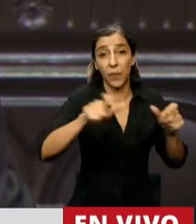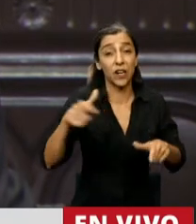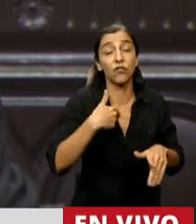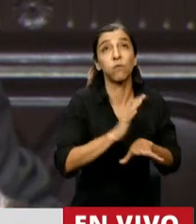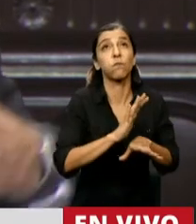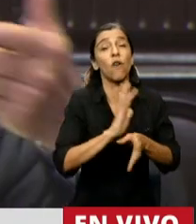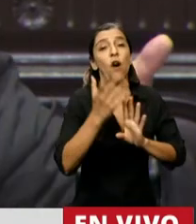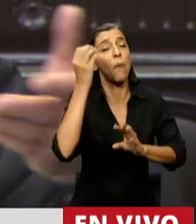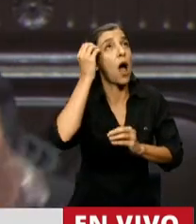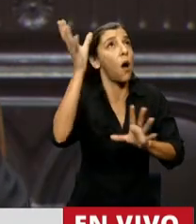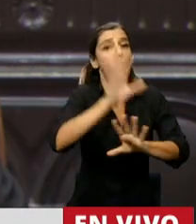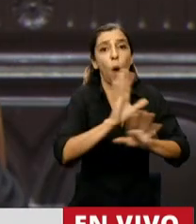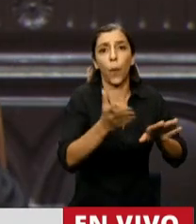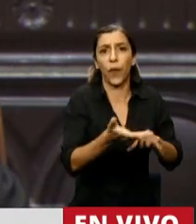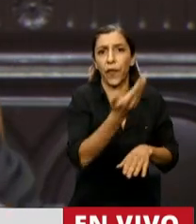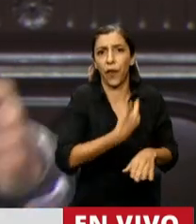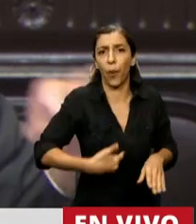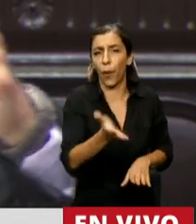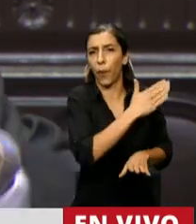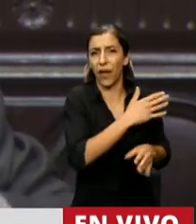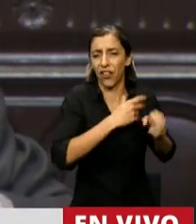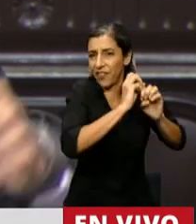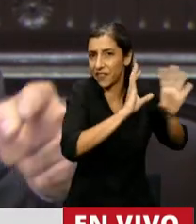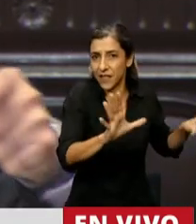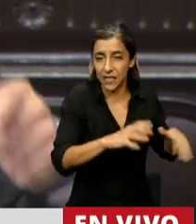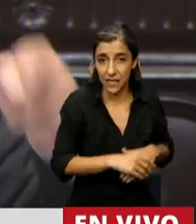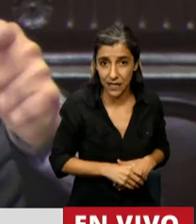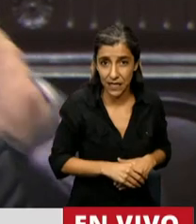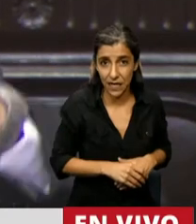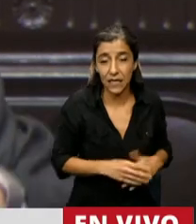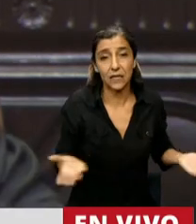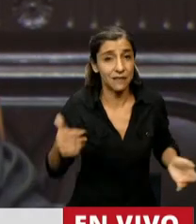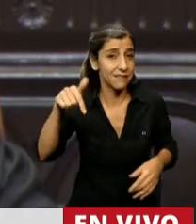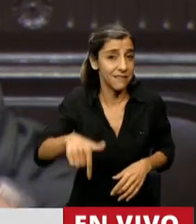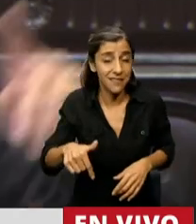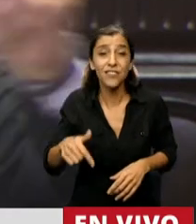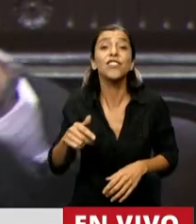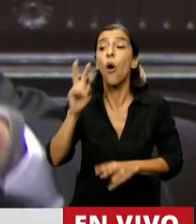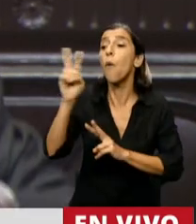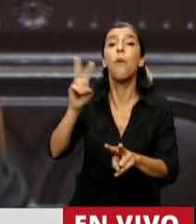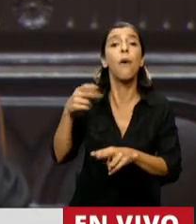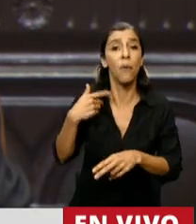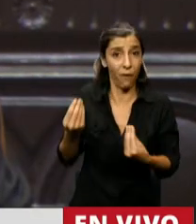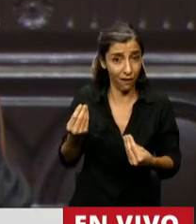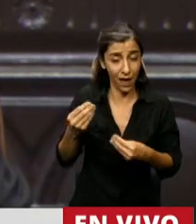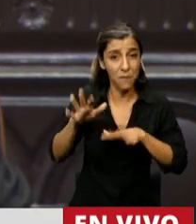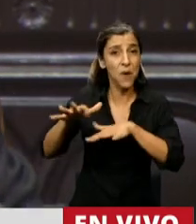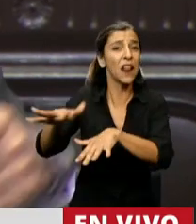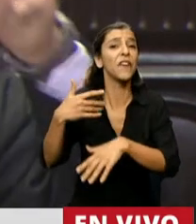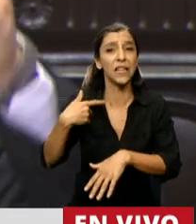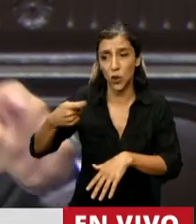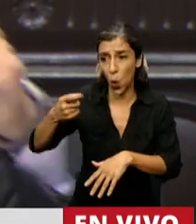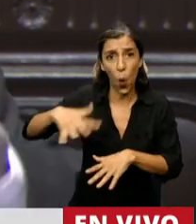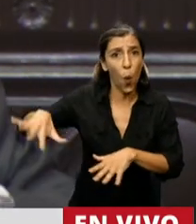olvide del desastre que hicieron y si hoy no y manifestación de jubilados no es por la ley del aborto